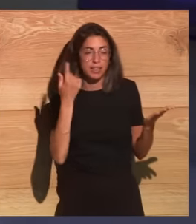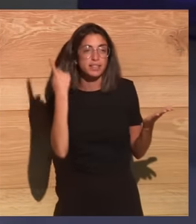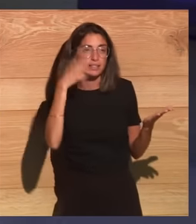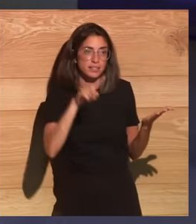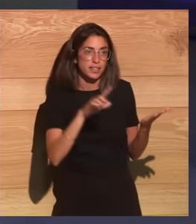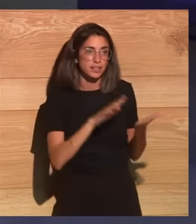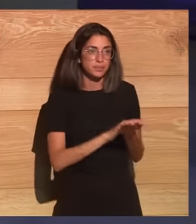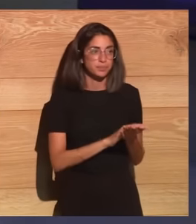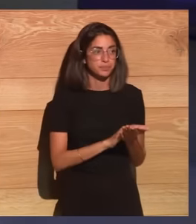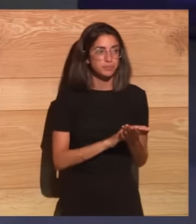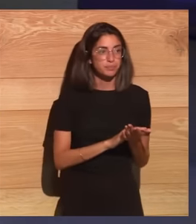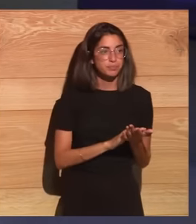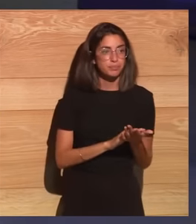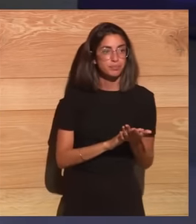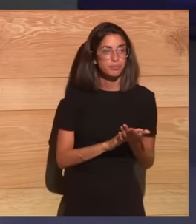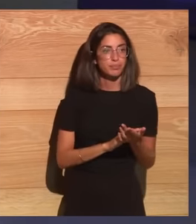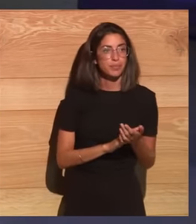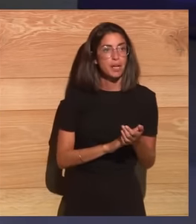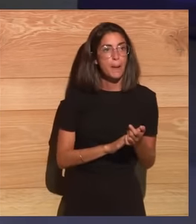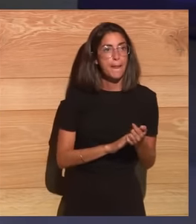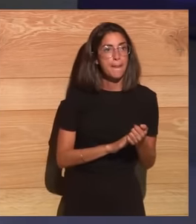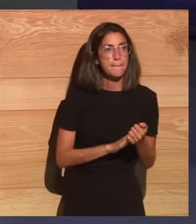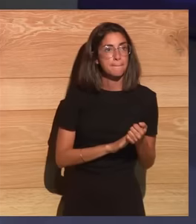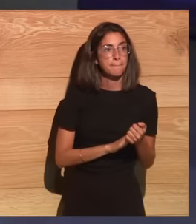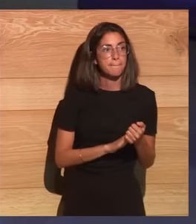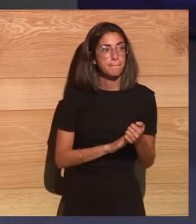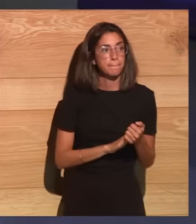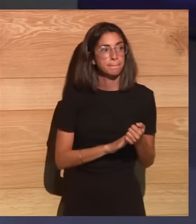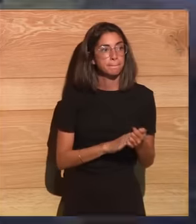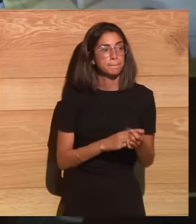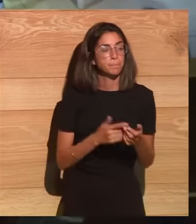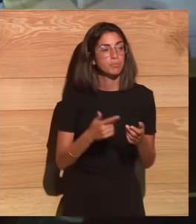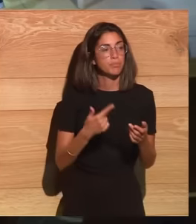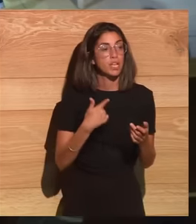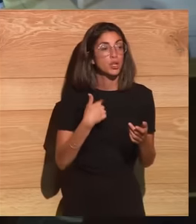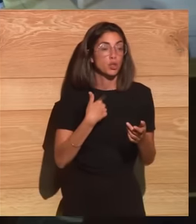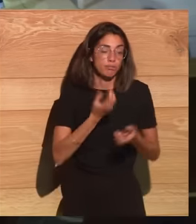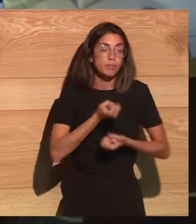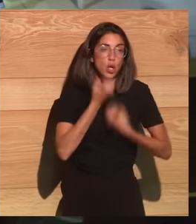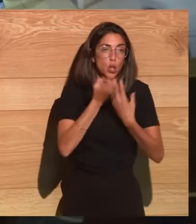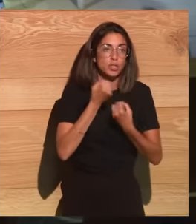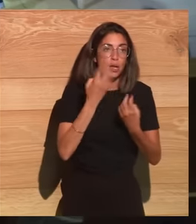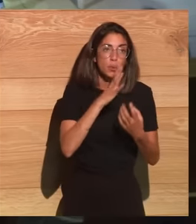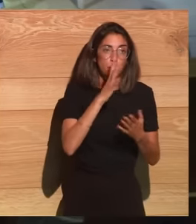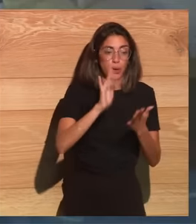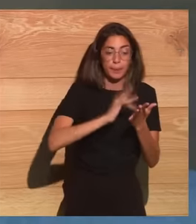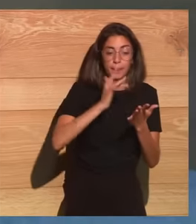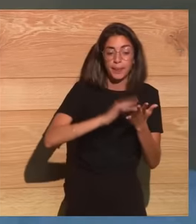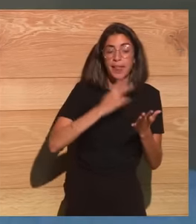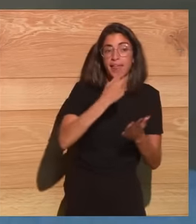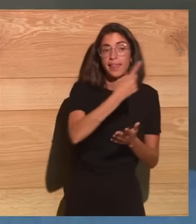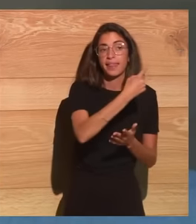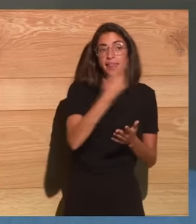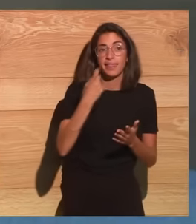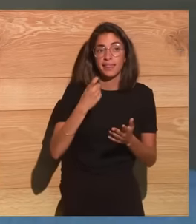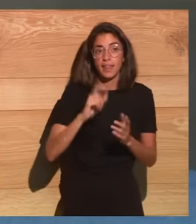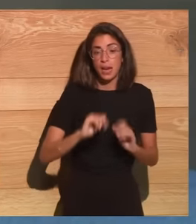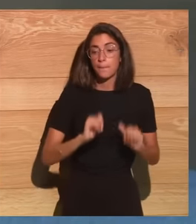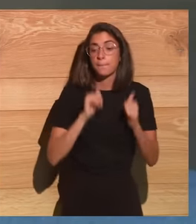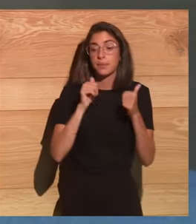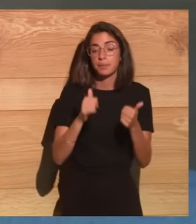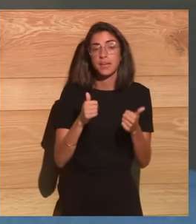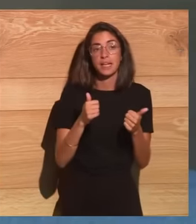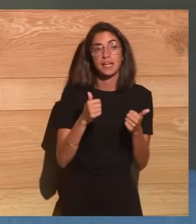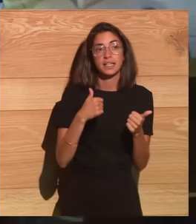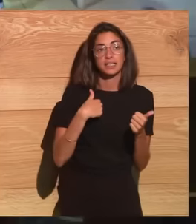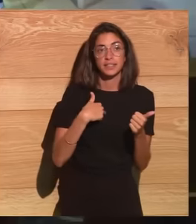hizo árido sí, para sí, que sí. Le quitara a los... En las apostillas lo contaba, que las 100 primeras páginas del libro eran... áridas hasta mal